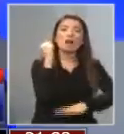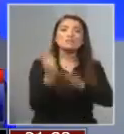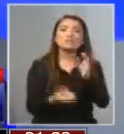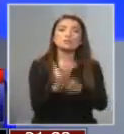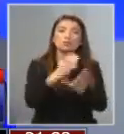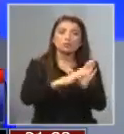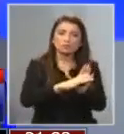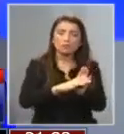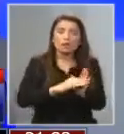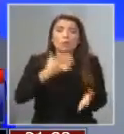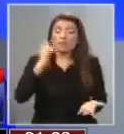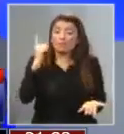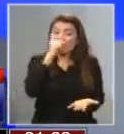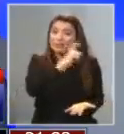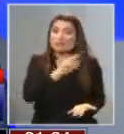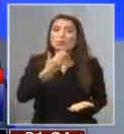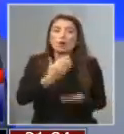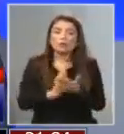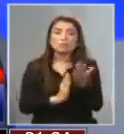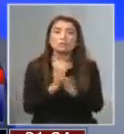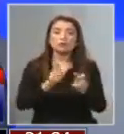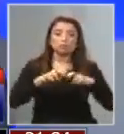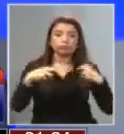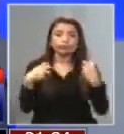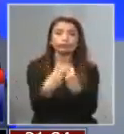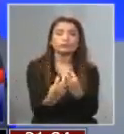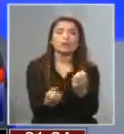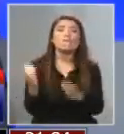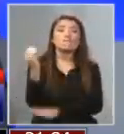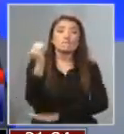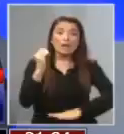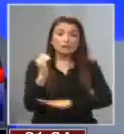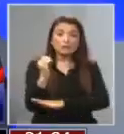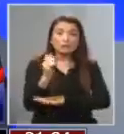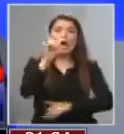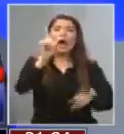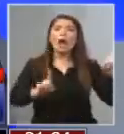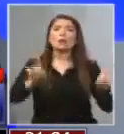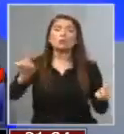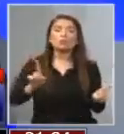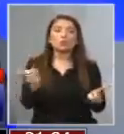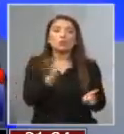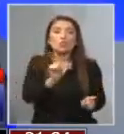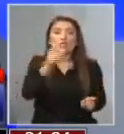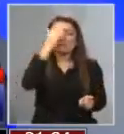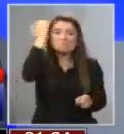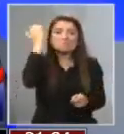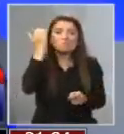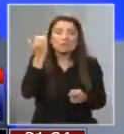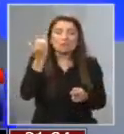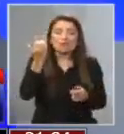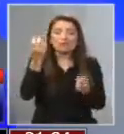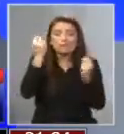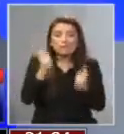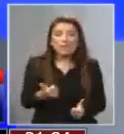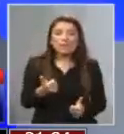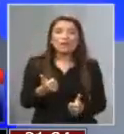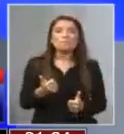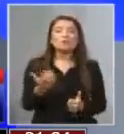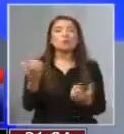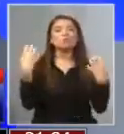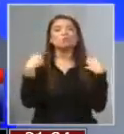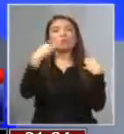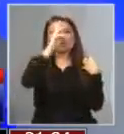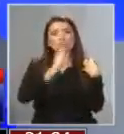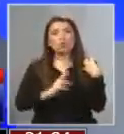a escribir las bases para la nueva Constitución, los que son expertos no asuman un rol mucho más relevante. Entonces, y si uno mira solo a